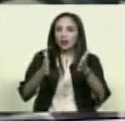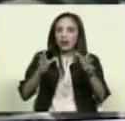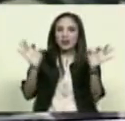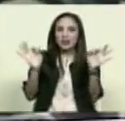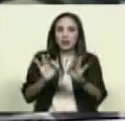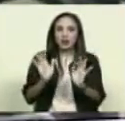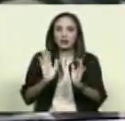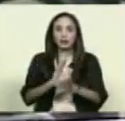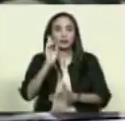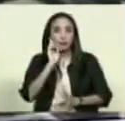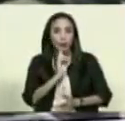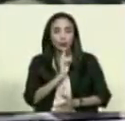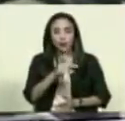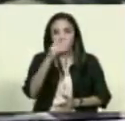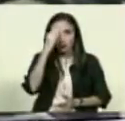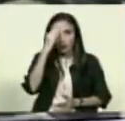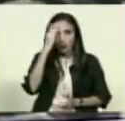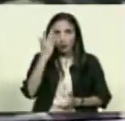Bolívar, Naguará.